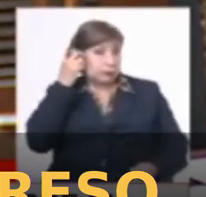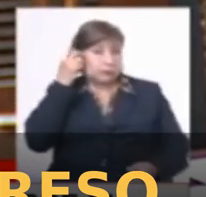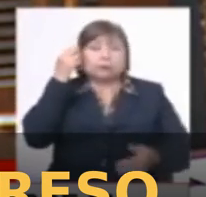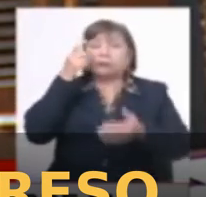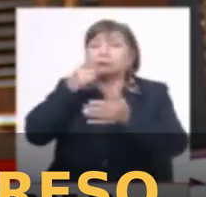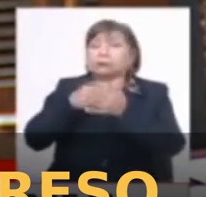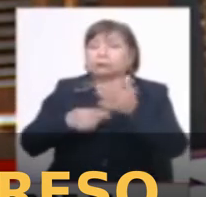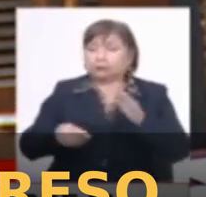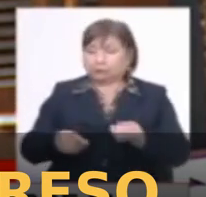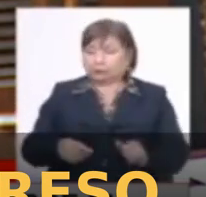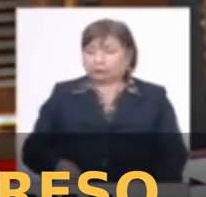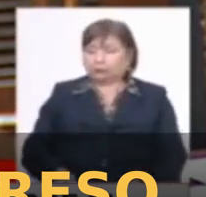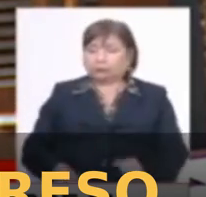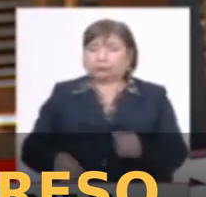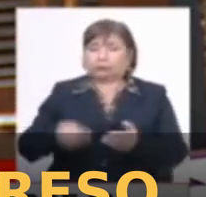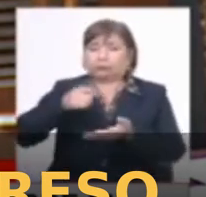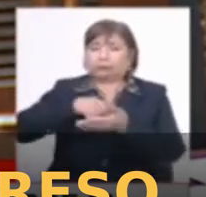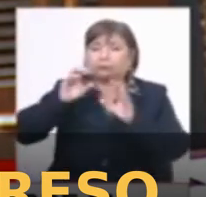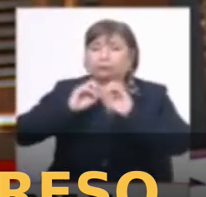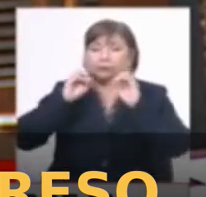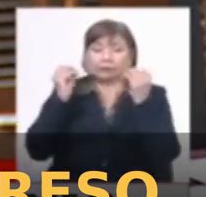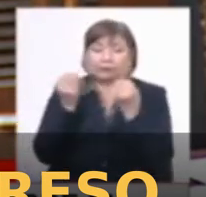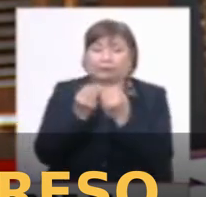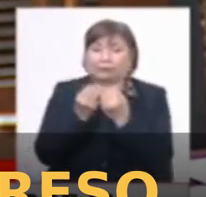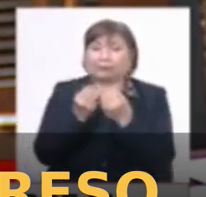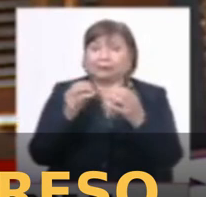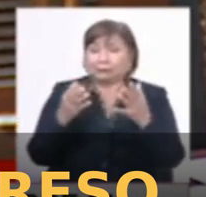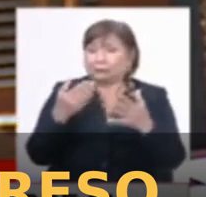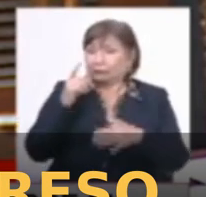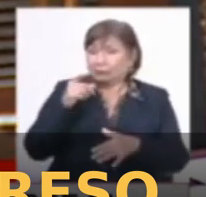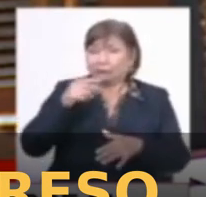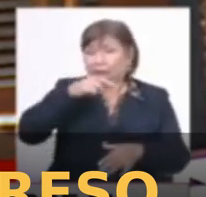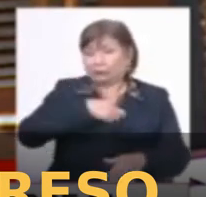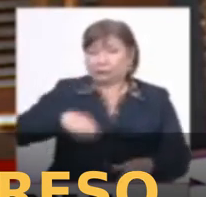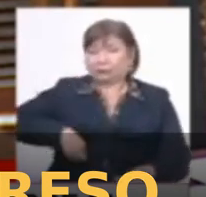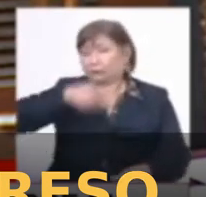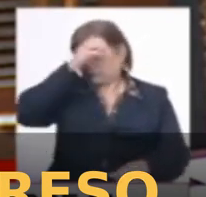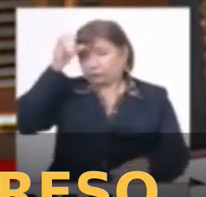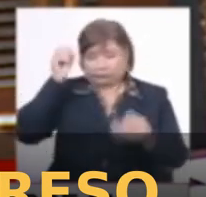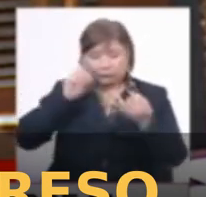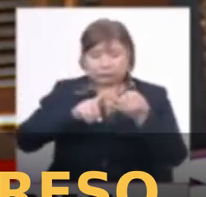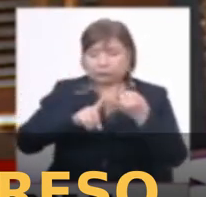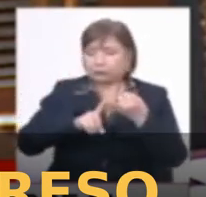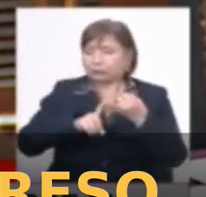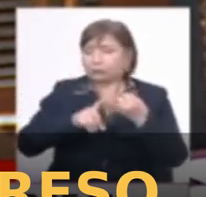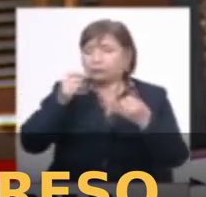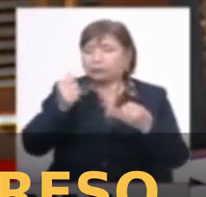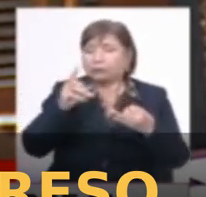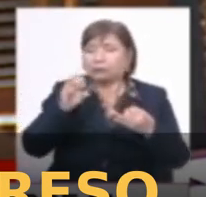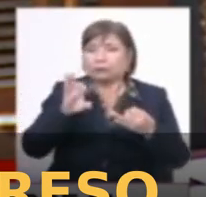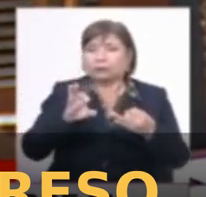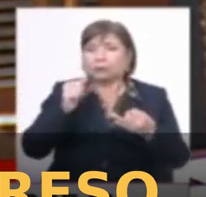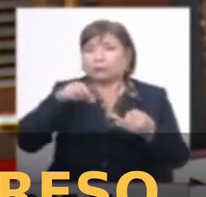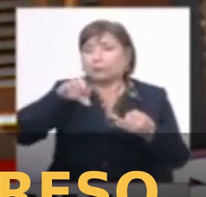que formarían esta organización criminal? José Pedro Castillo Terrones, Arnulfo Bruno